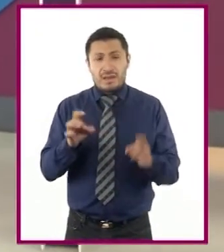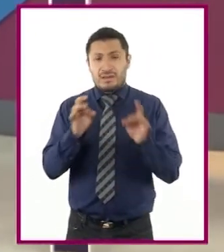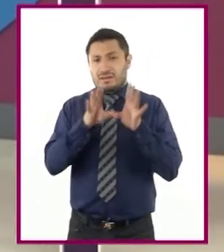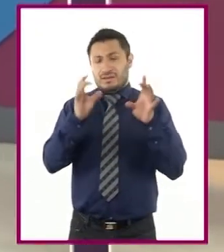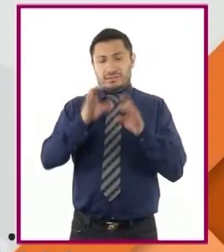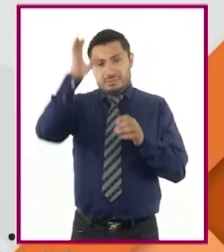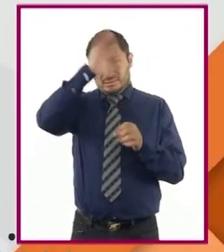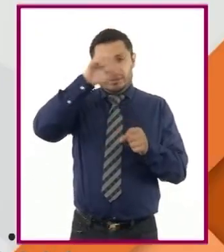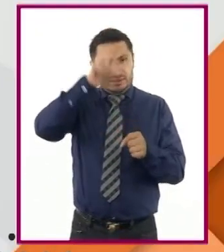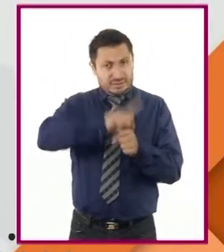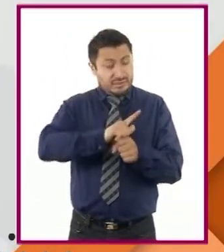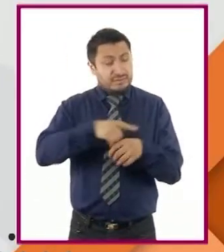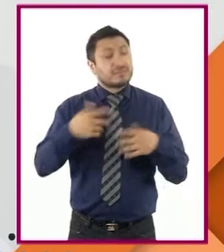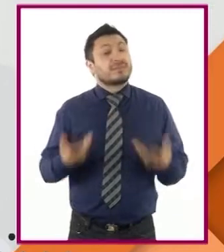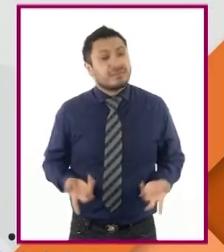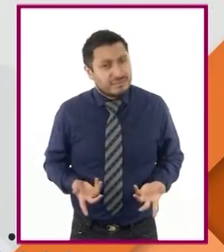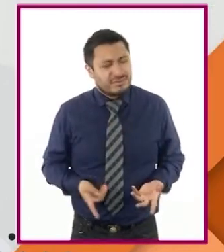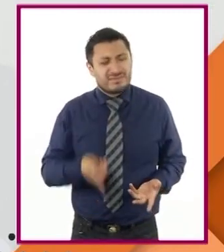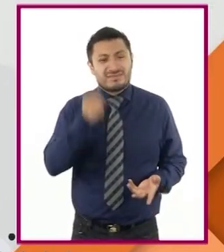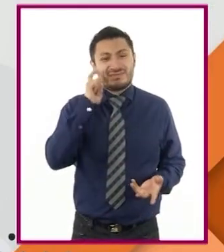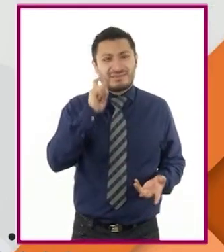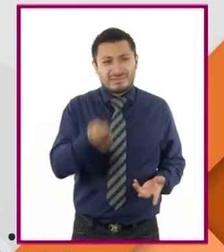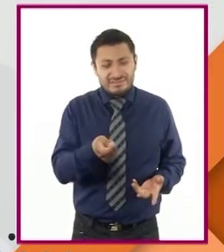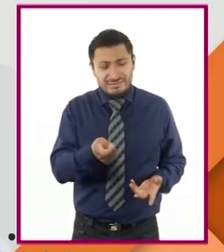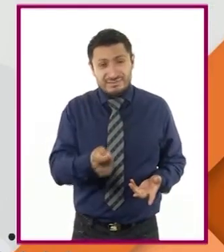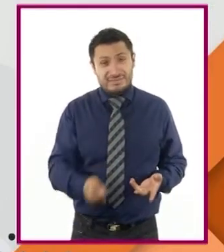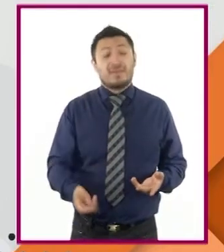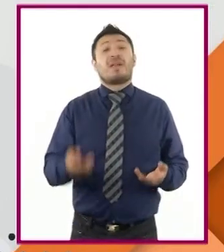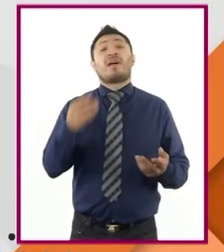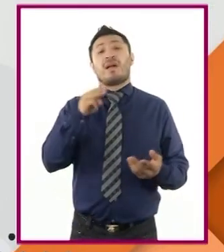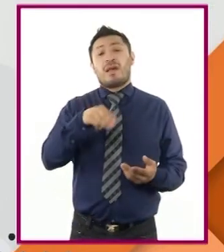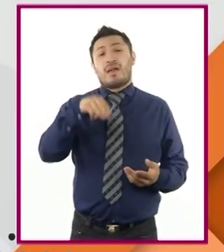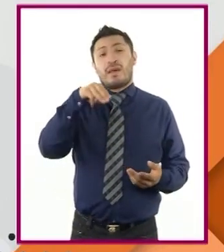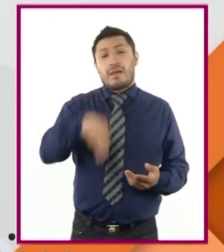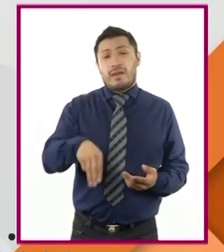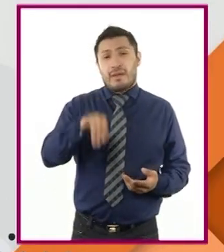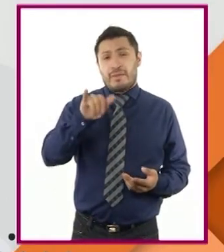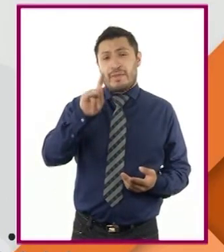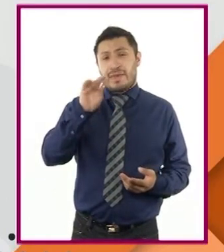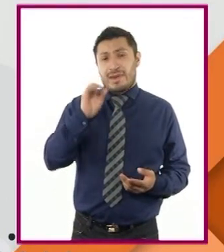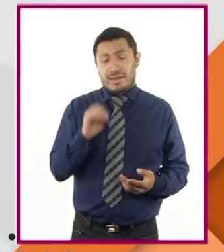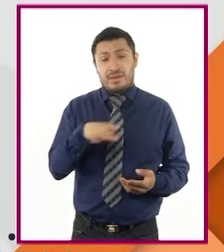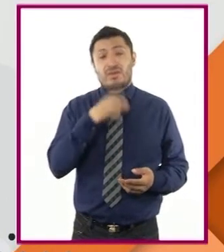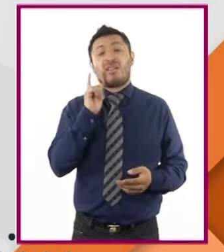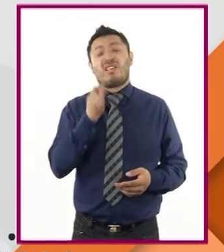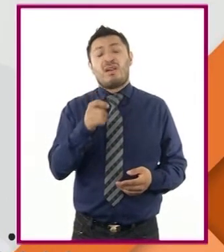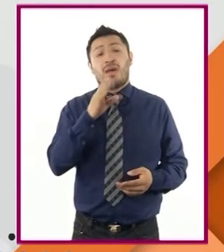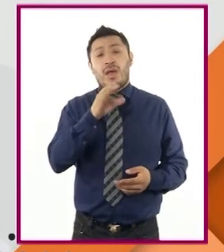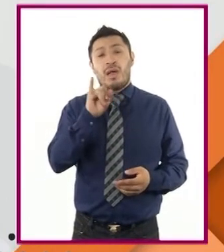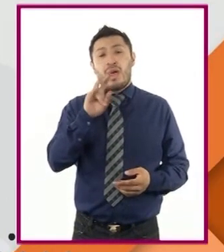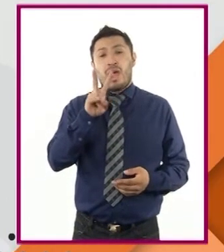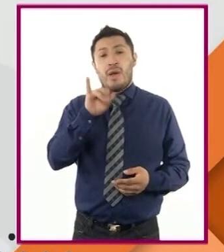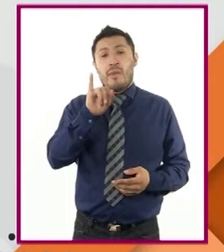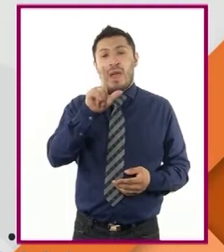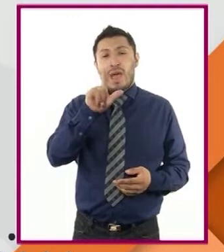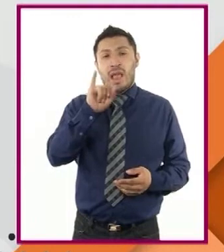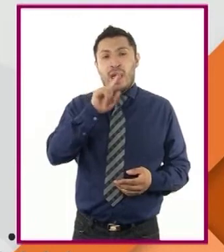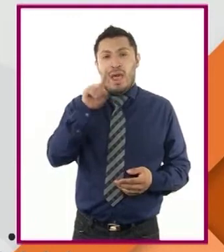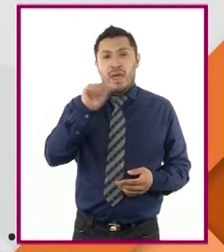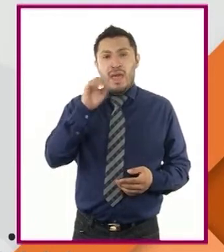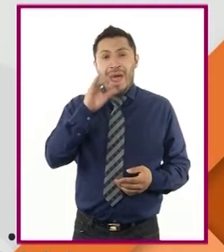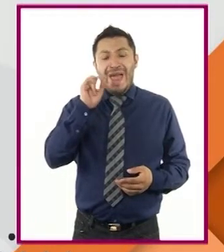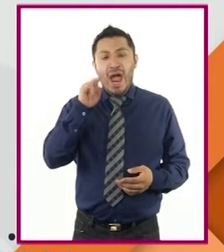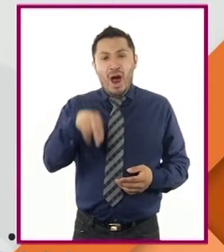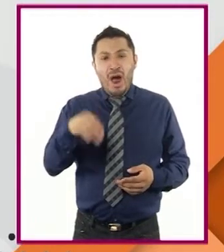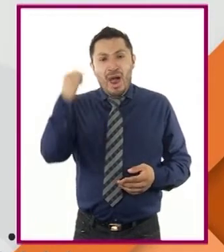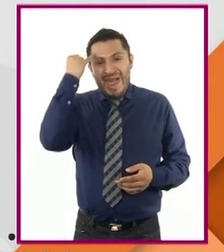culturales. Estas se referían sobre todo al mito de la civilización, el cual retomaba las ideas